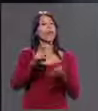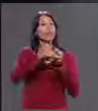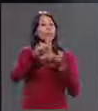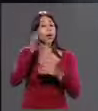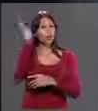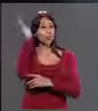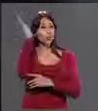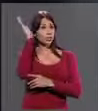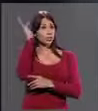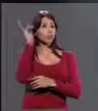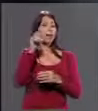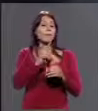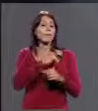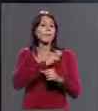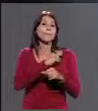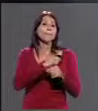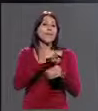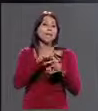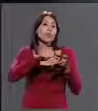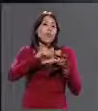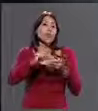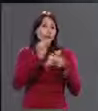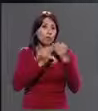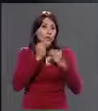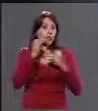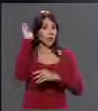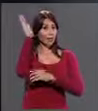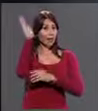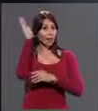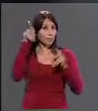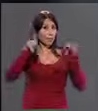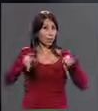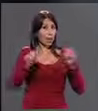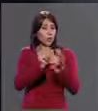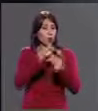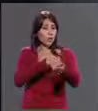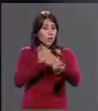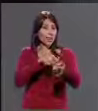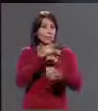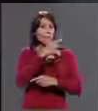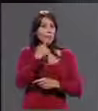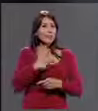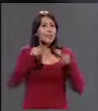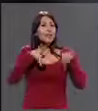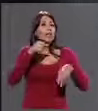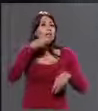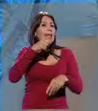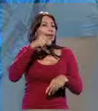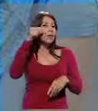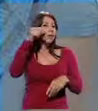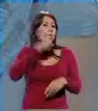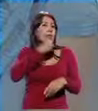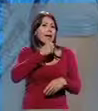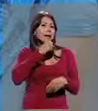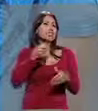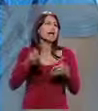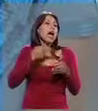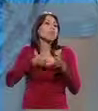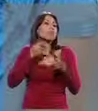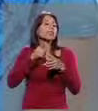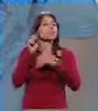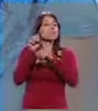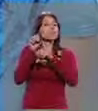charlas eh grupales Verdad personas con diabetes usted me decía que los adultos mayores tienden a a estar muy arraigados a su forma de de alimentarse verdad a